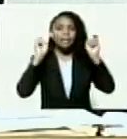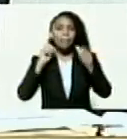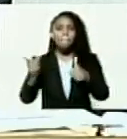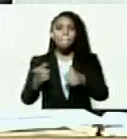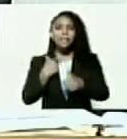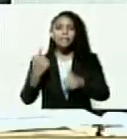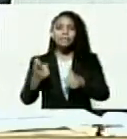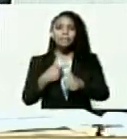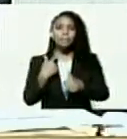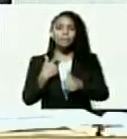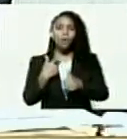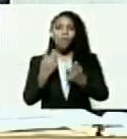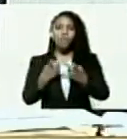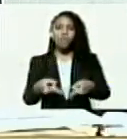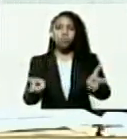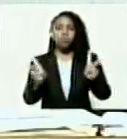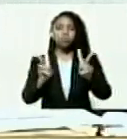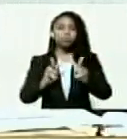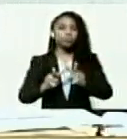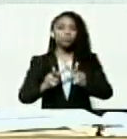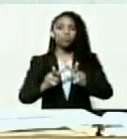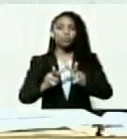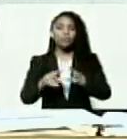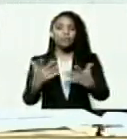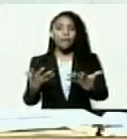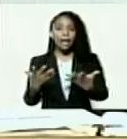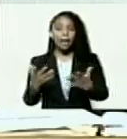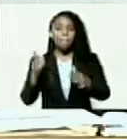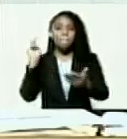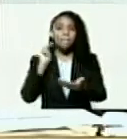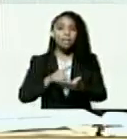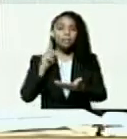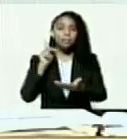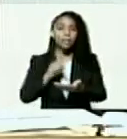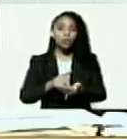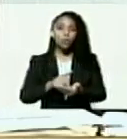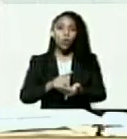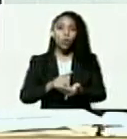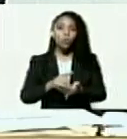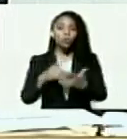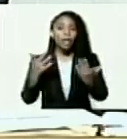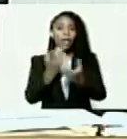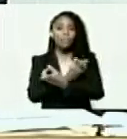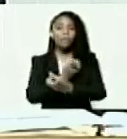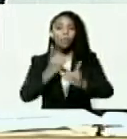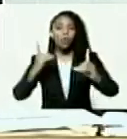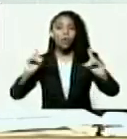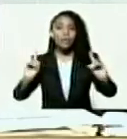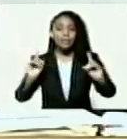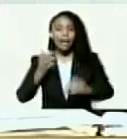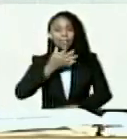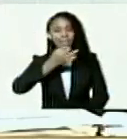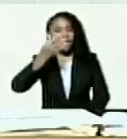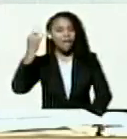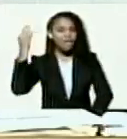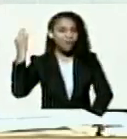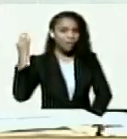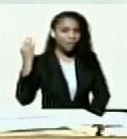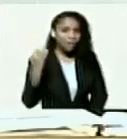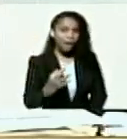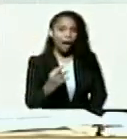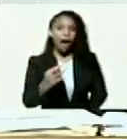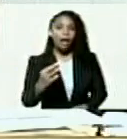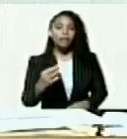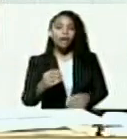principios principalísimos de la participación, de la democracia verdadera, de